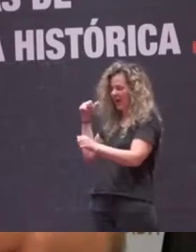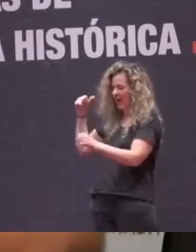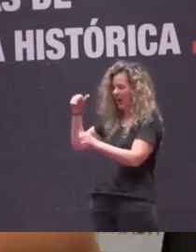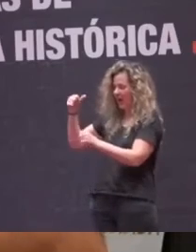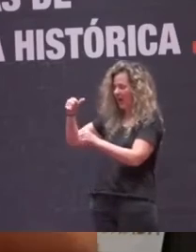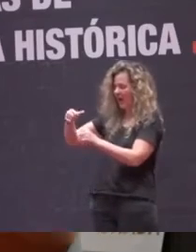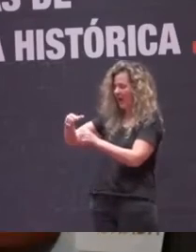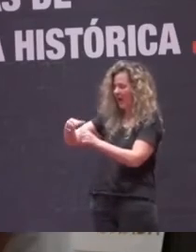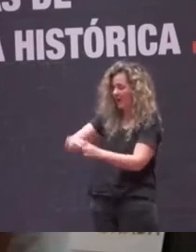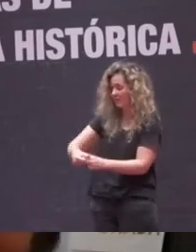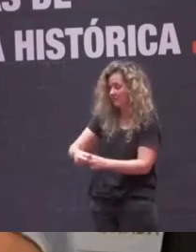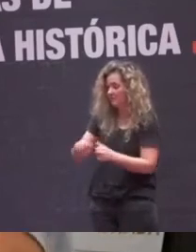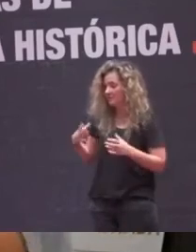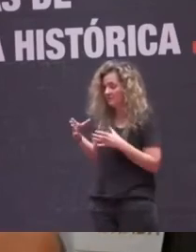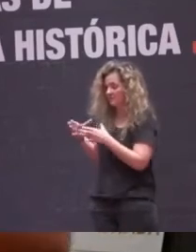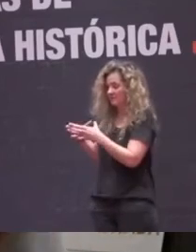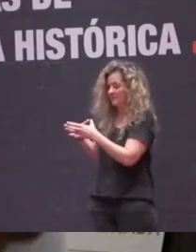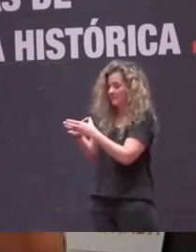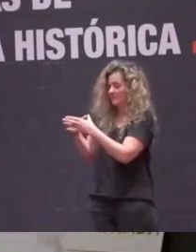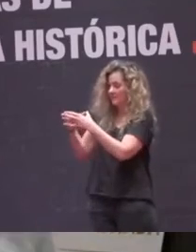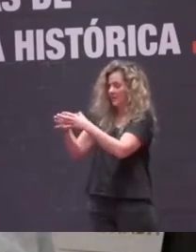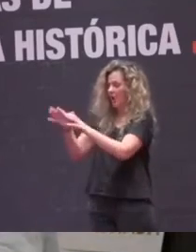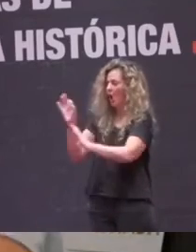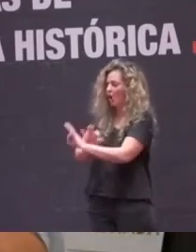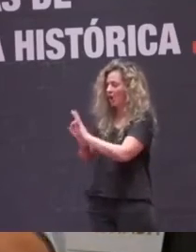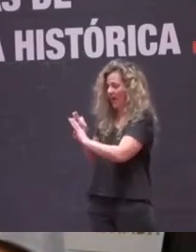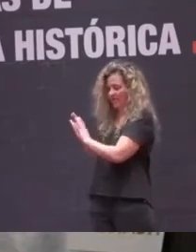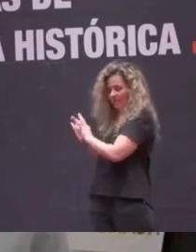sociedade, e levaba anos na sociedade organizada,